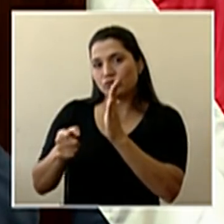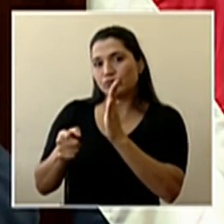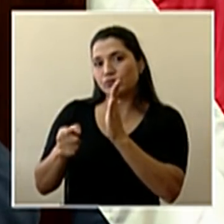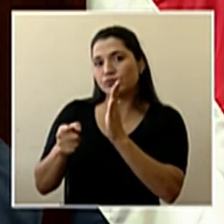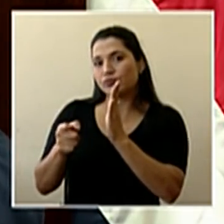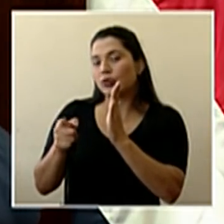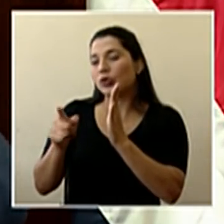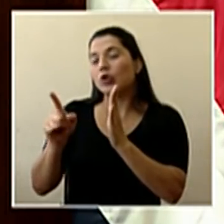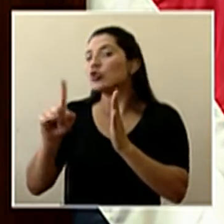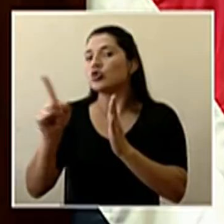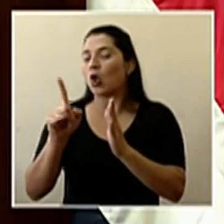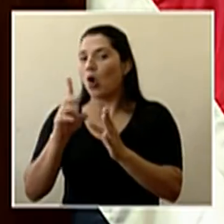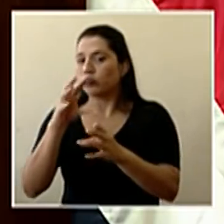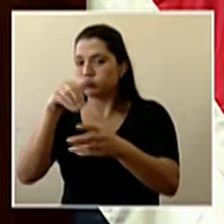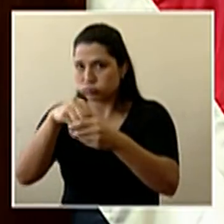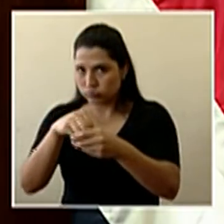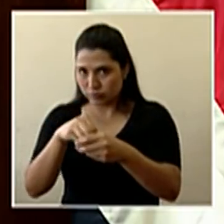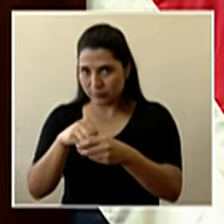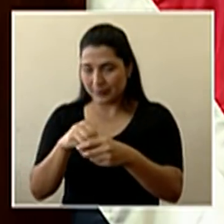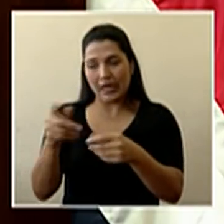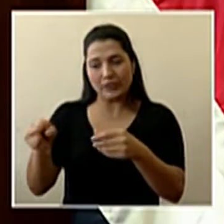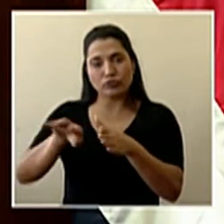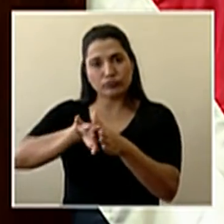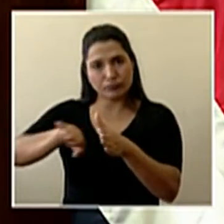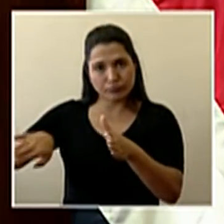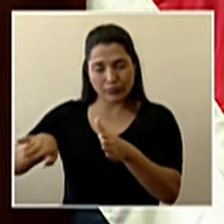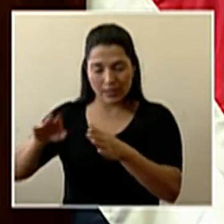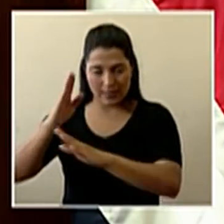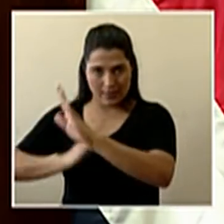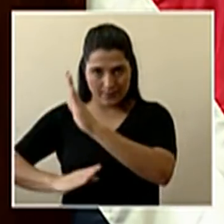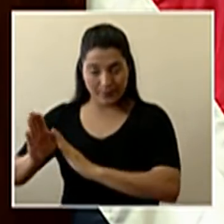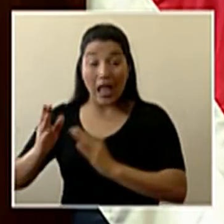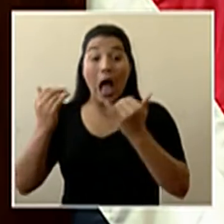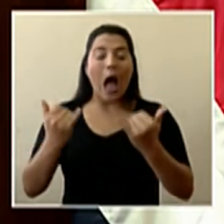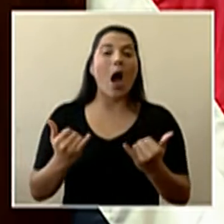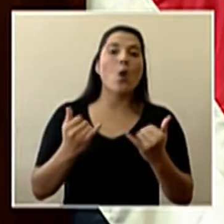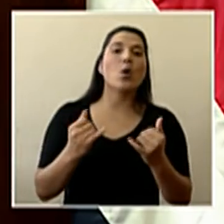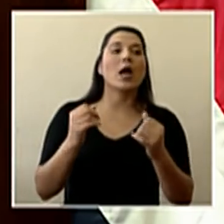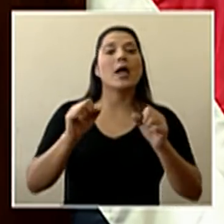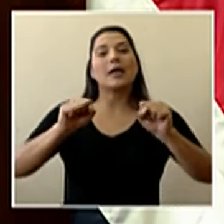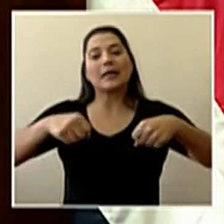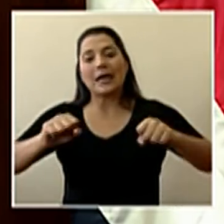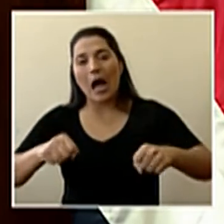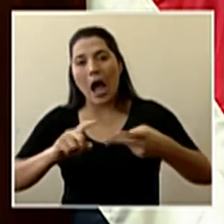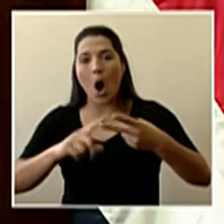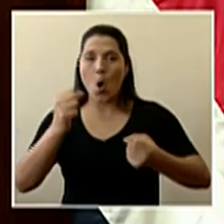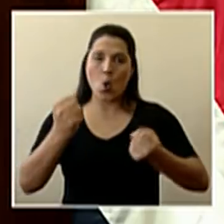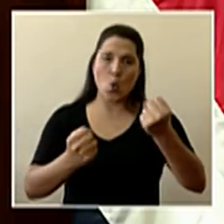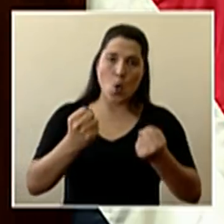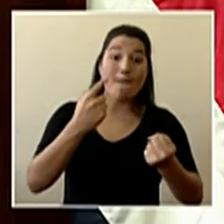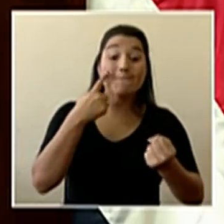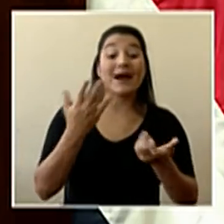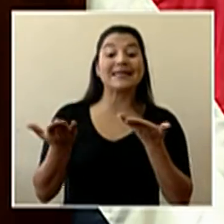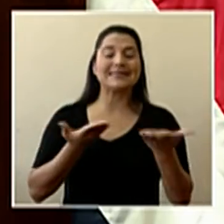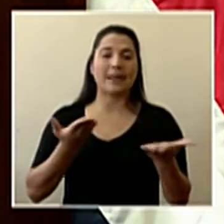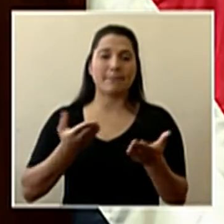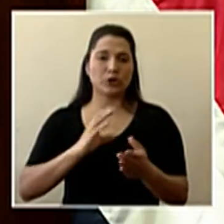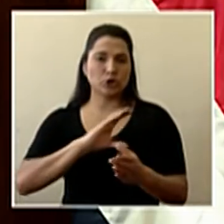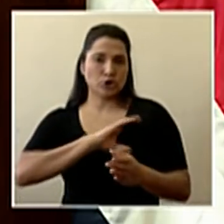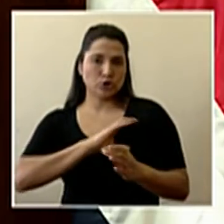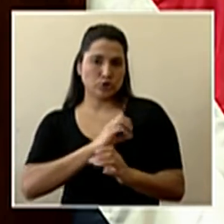trata de vehículos de trabajo como motocicletas o automóviles, ya bien sea que se utilizan para servicios de seguridad o